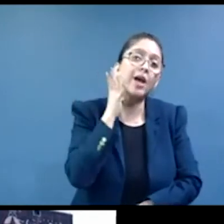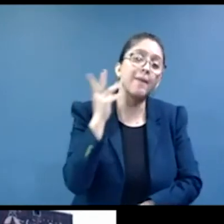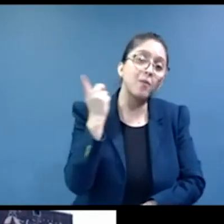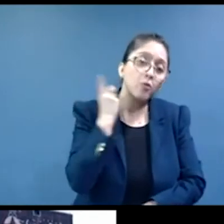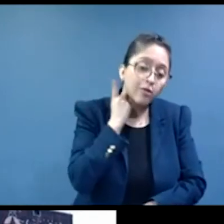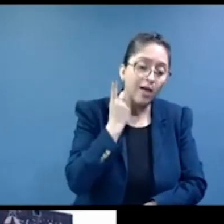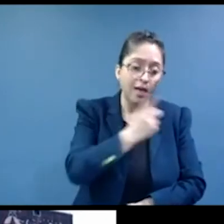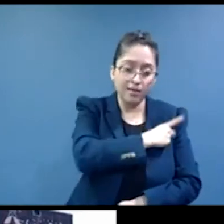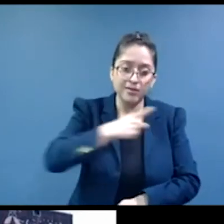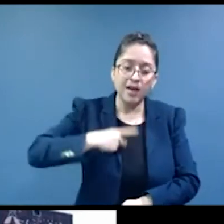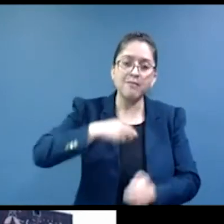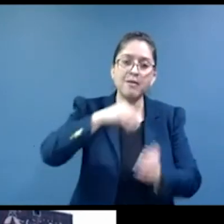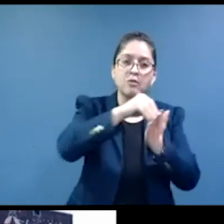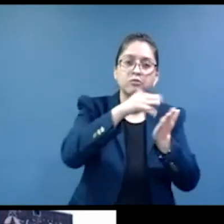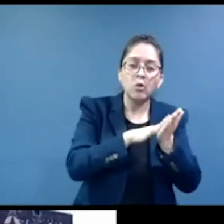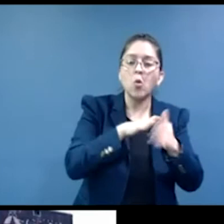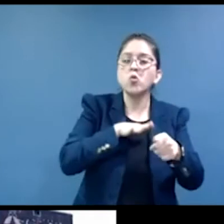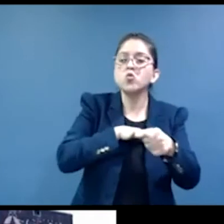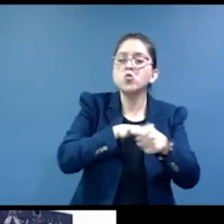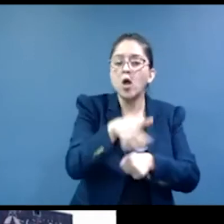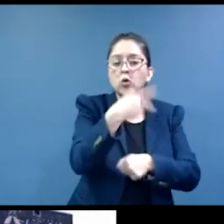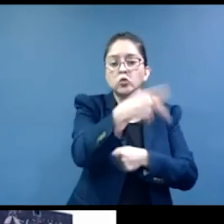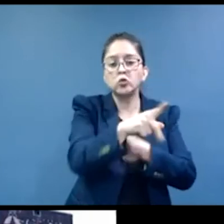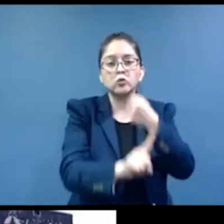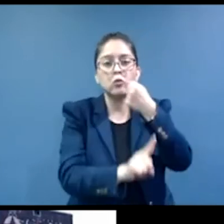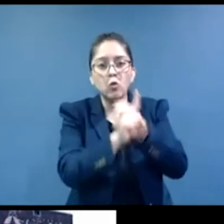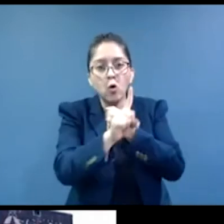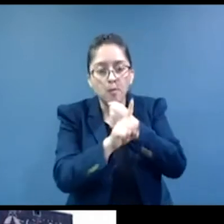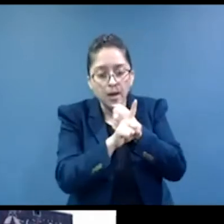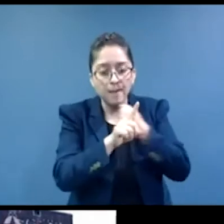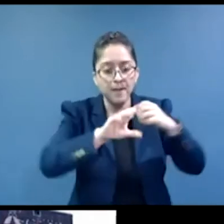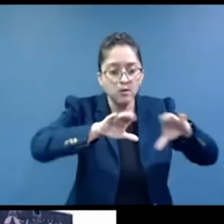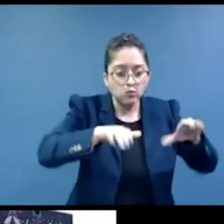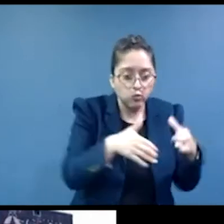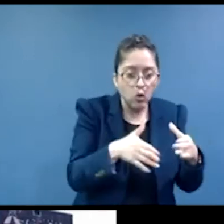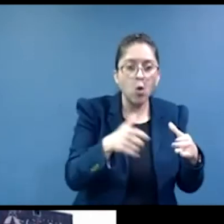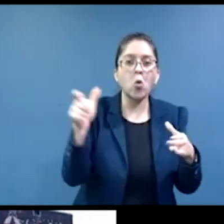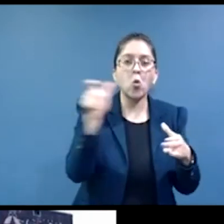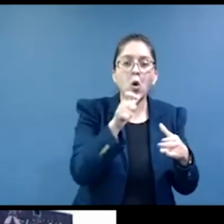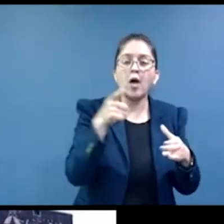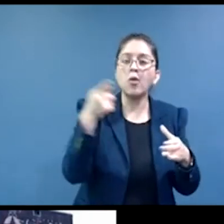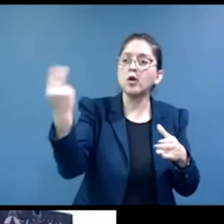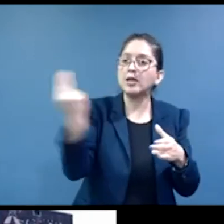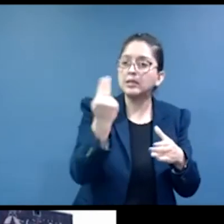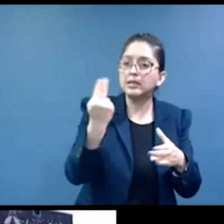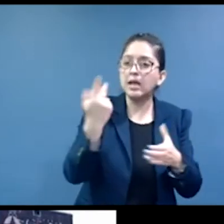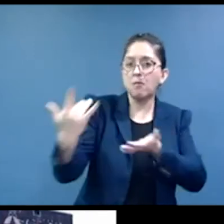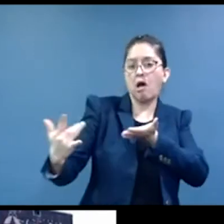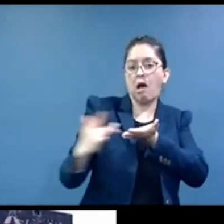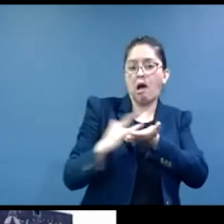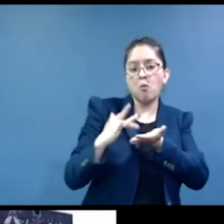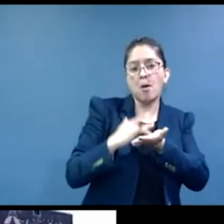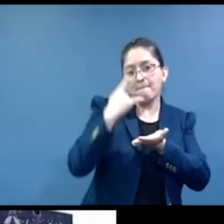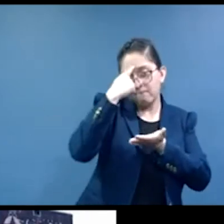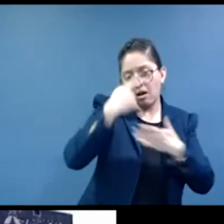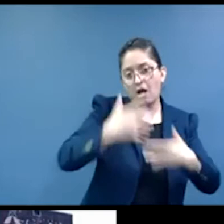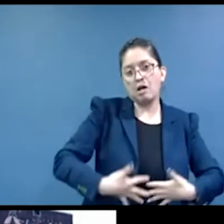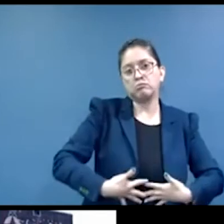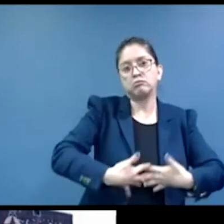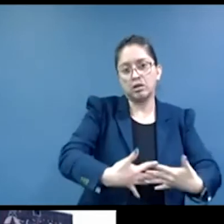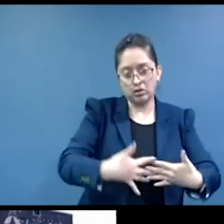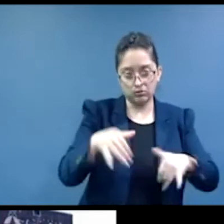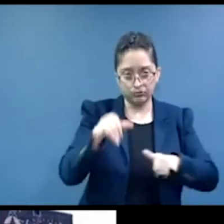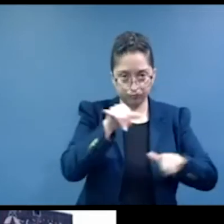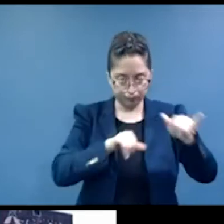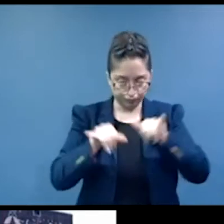precisa como las consecuencias civiles y familiares que derive del acceso a técnicas de reproducción asistida. Y creo que algo que también no habíamos dicho y que me parece